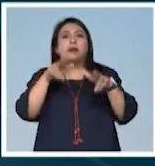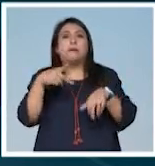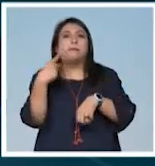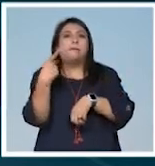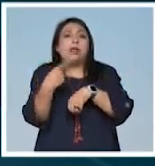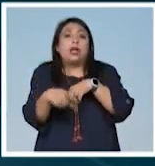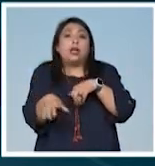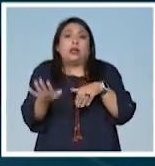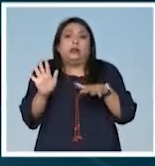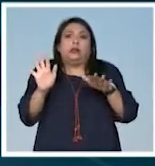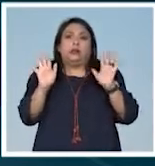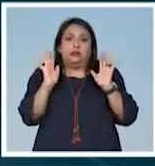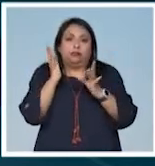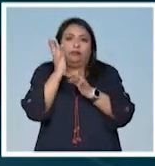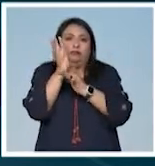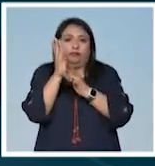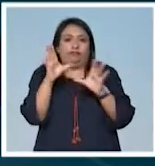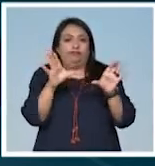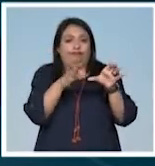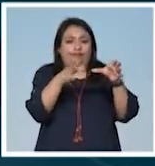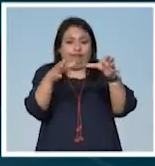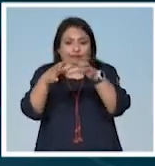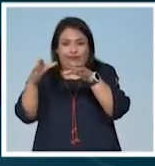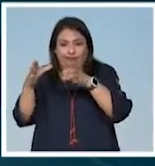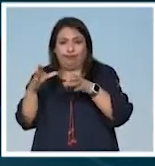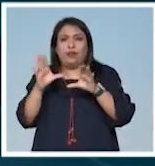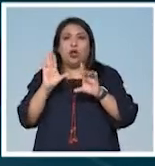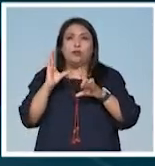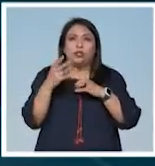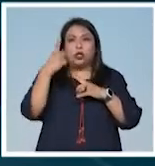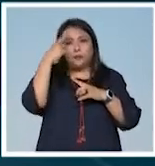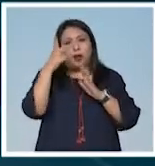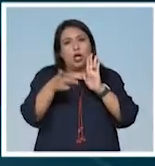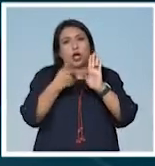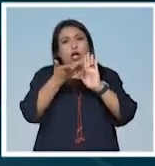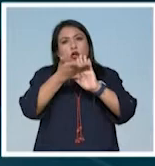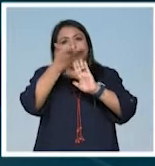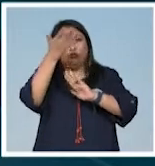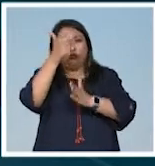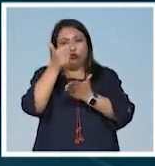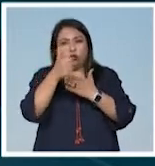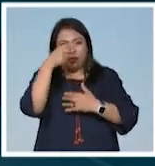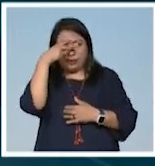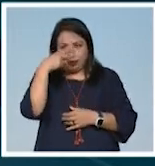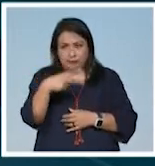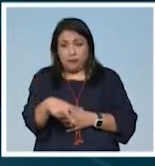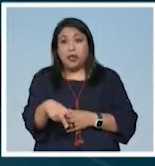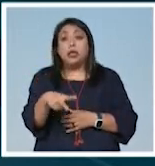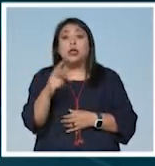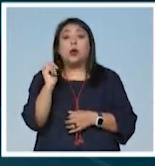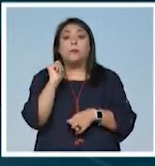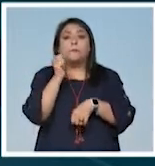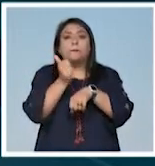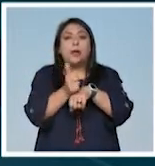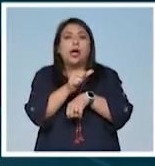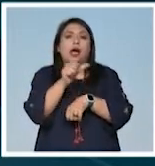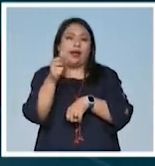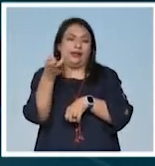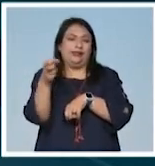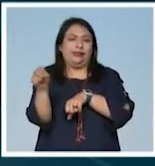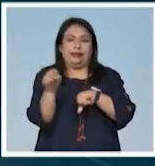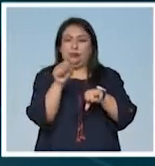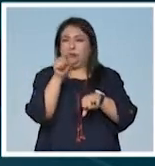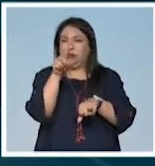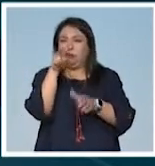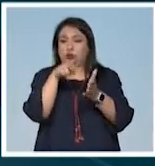riesgo incierto, de acuerdo con la clasificación de la Comisión para la Reconstrucción de la Ciudad de México, que se creó justo a raíz de ese